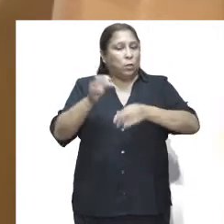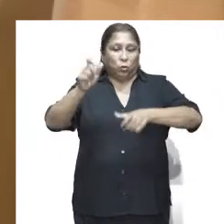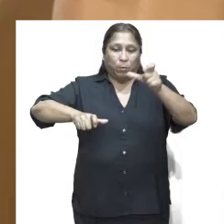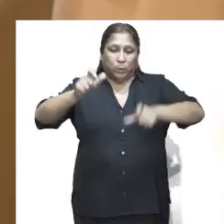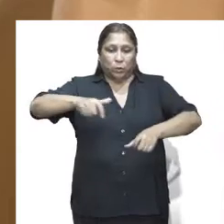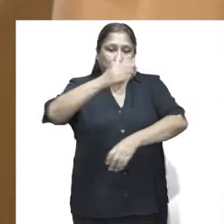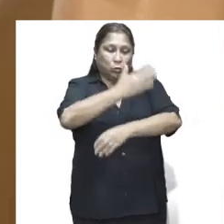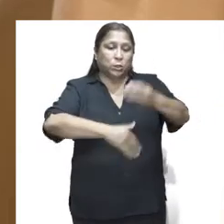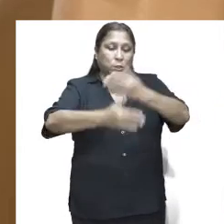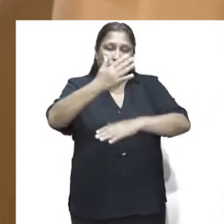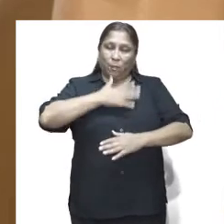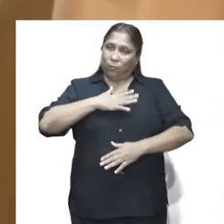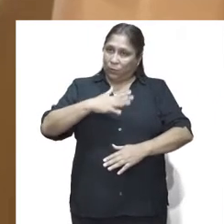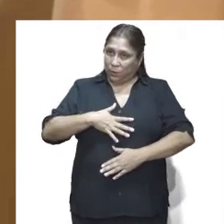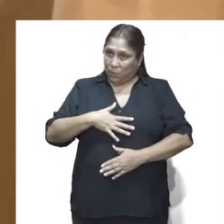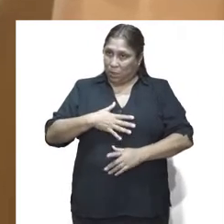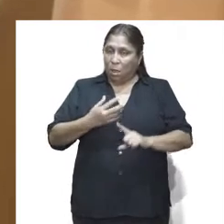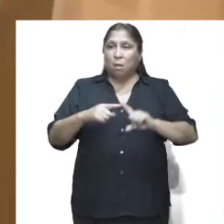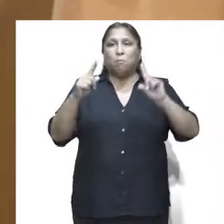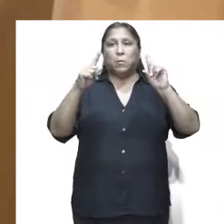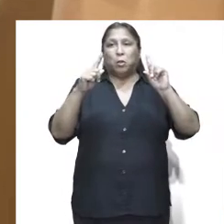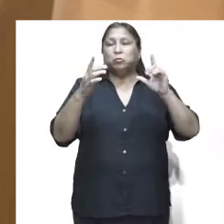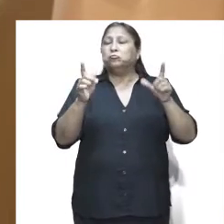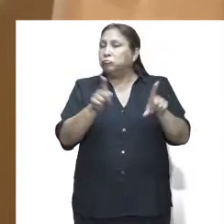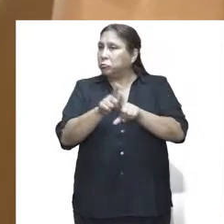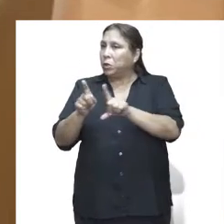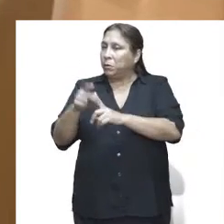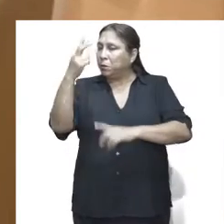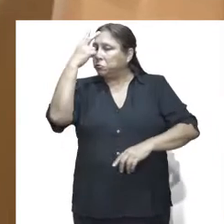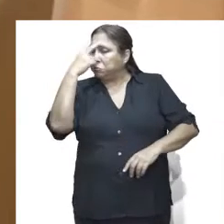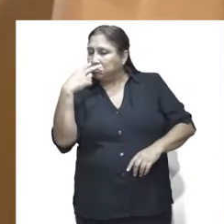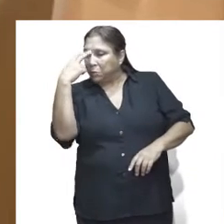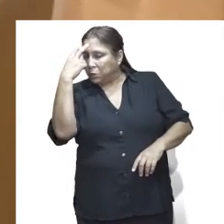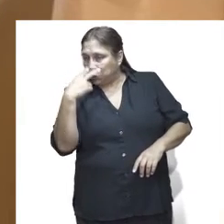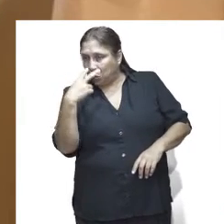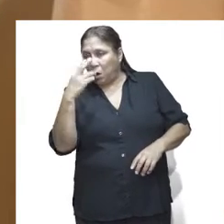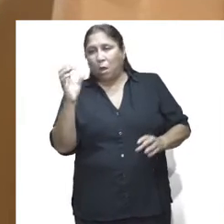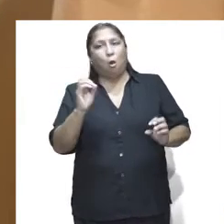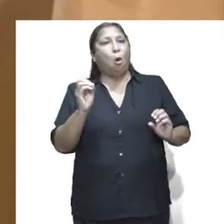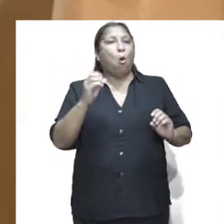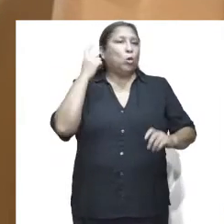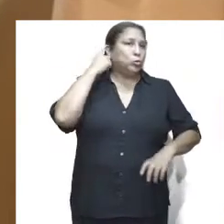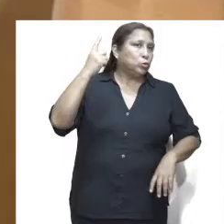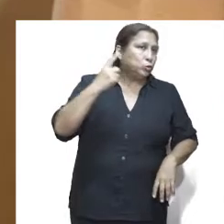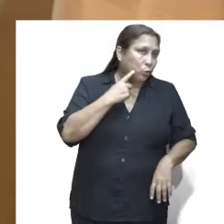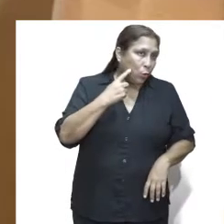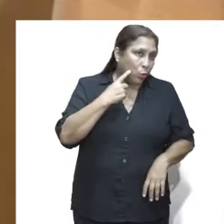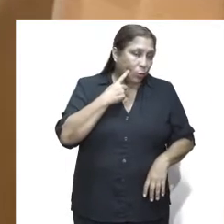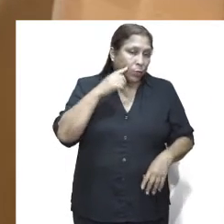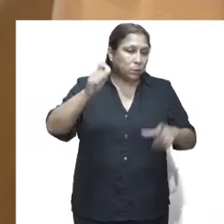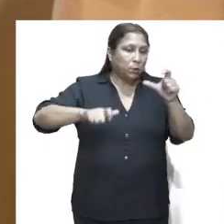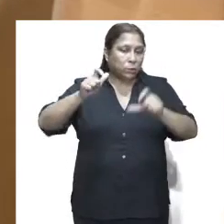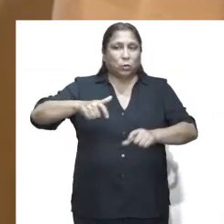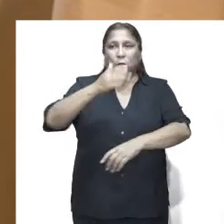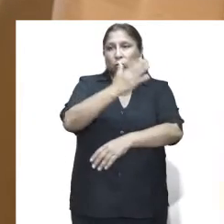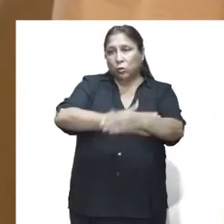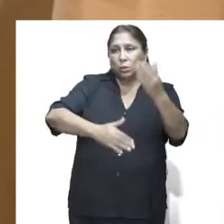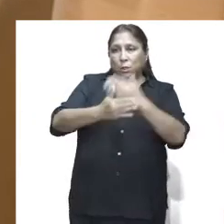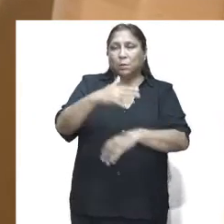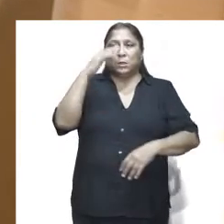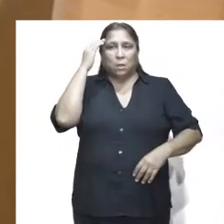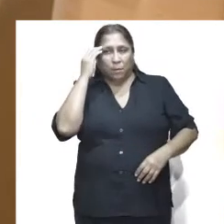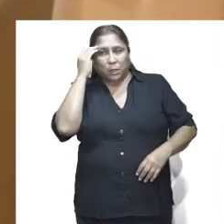discapacidad física, pero también personas con discapacidad visual, ¿no? Personas sordas, personas con discapacidad mental